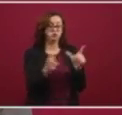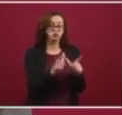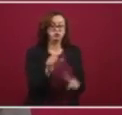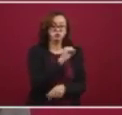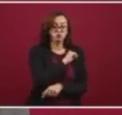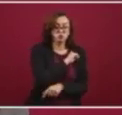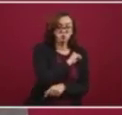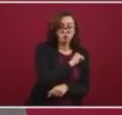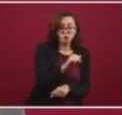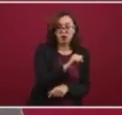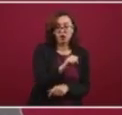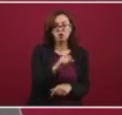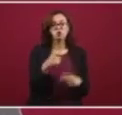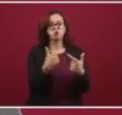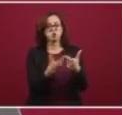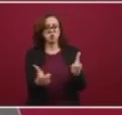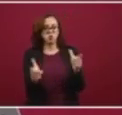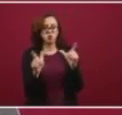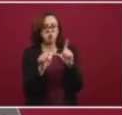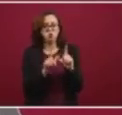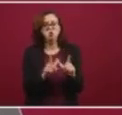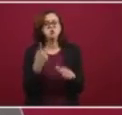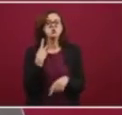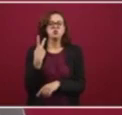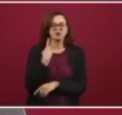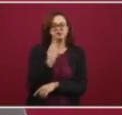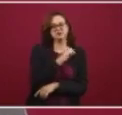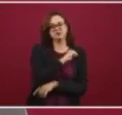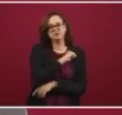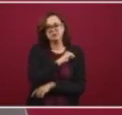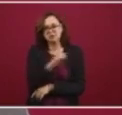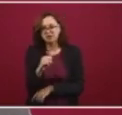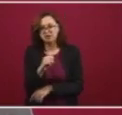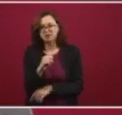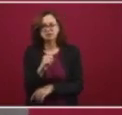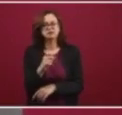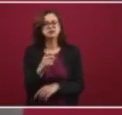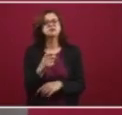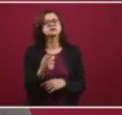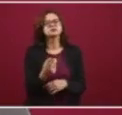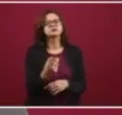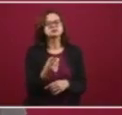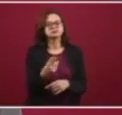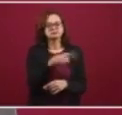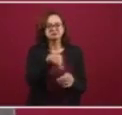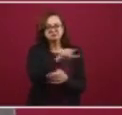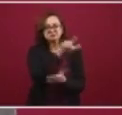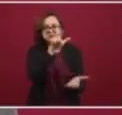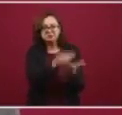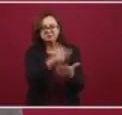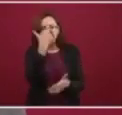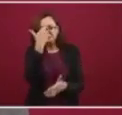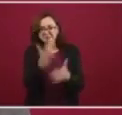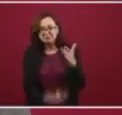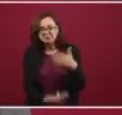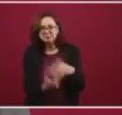común, a la delincuencia de cuello blanco, todo devolverlo a la